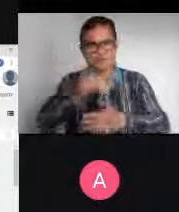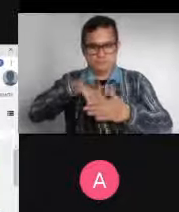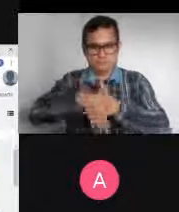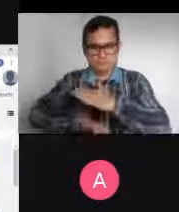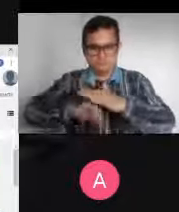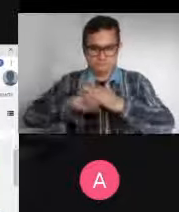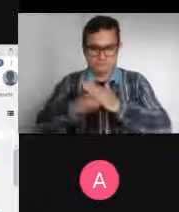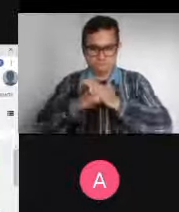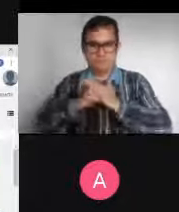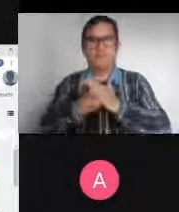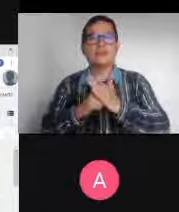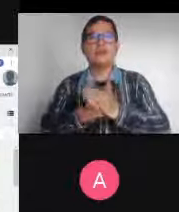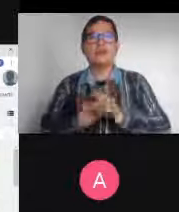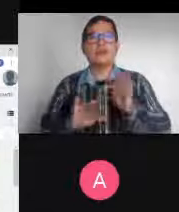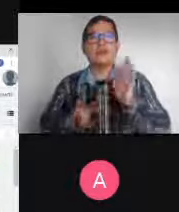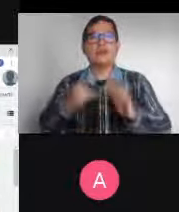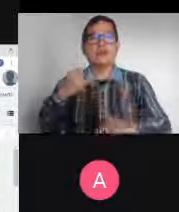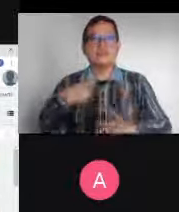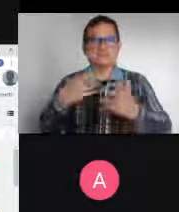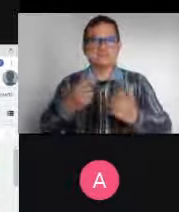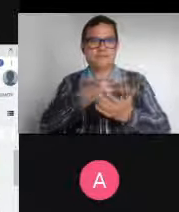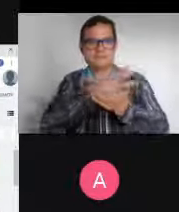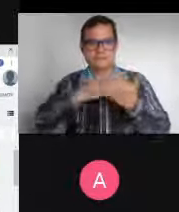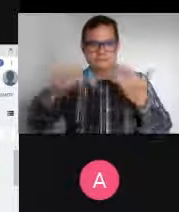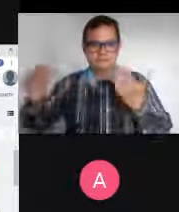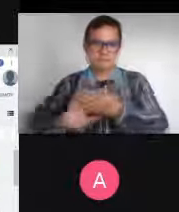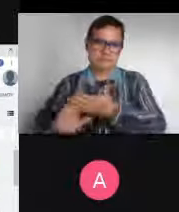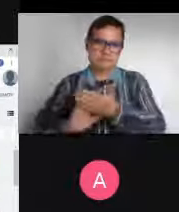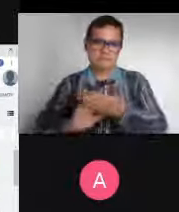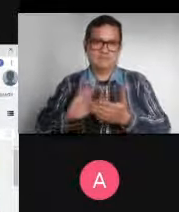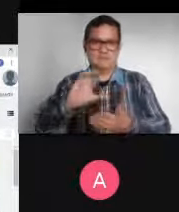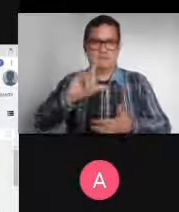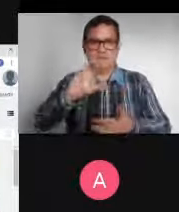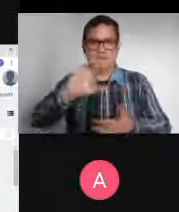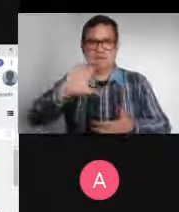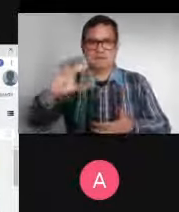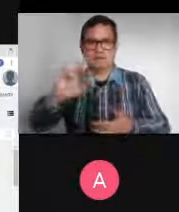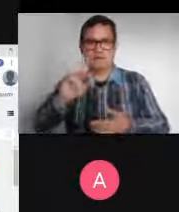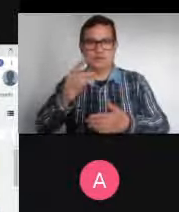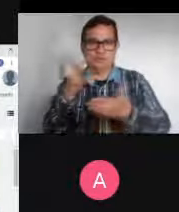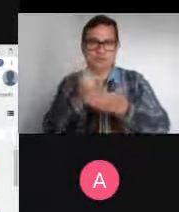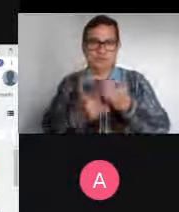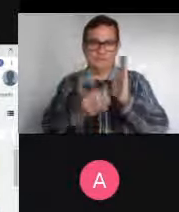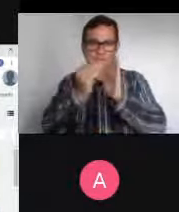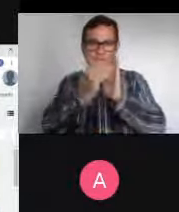cambios. Si ya yo quiero salir, ya terminé mi montaje, entonces doy clic aquí sobre este icono.